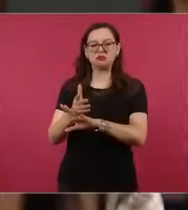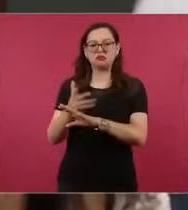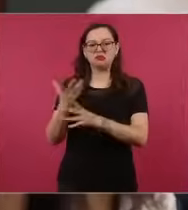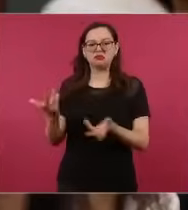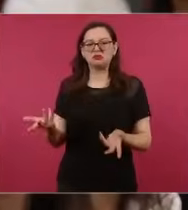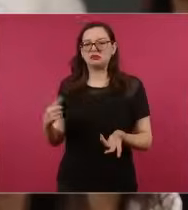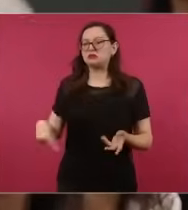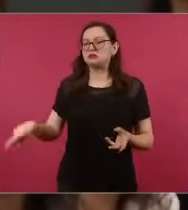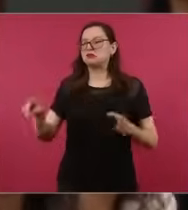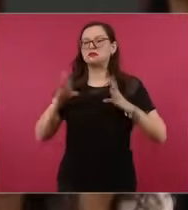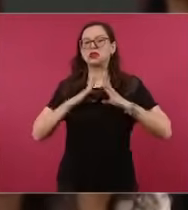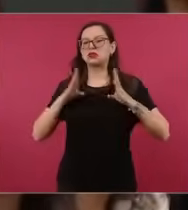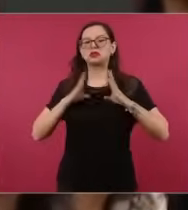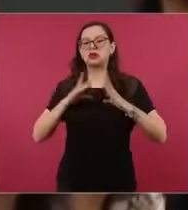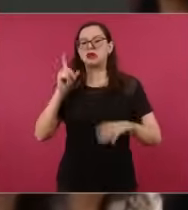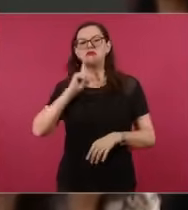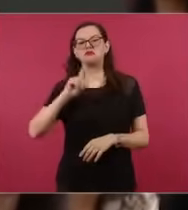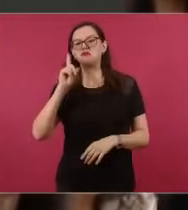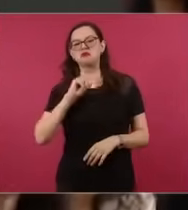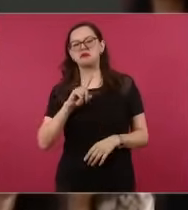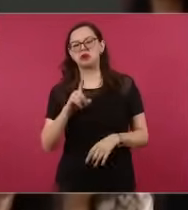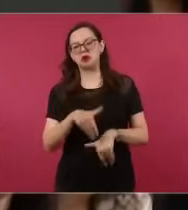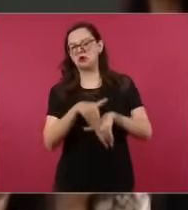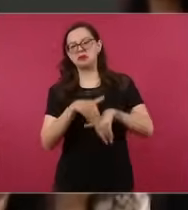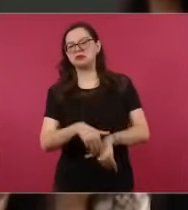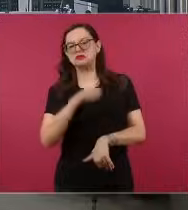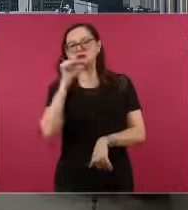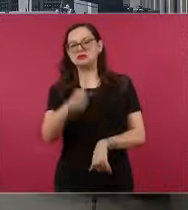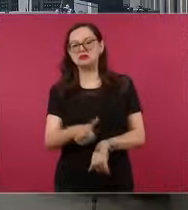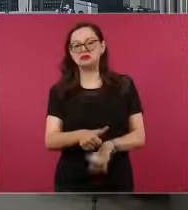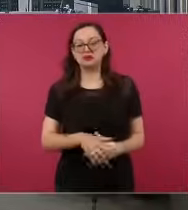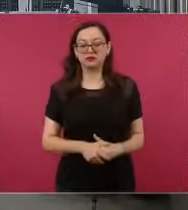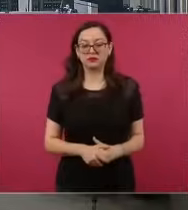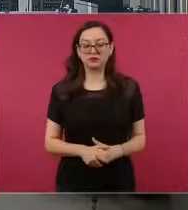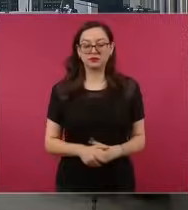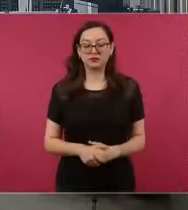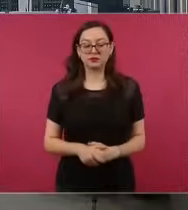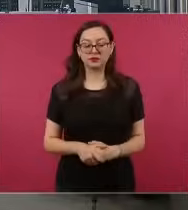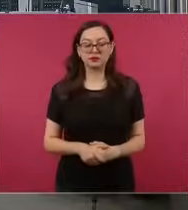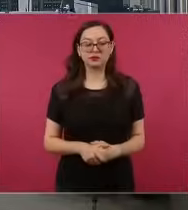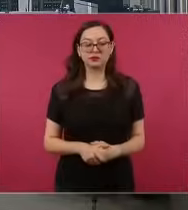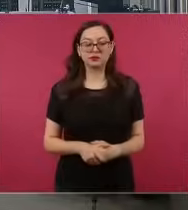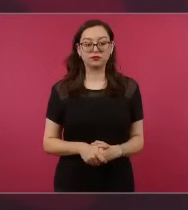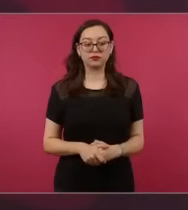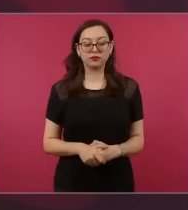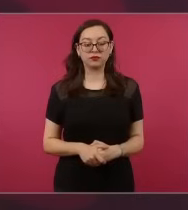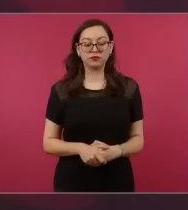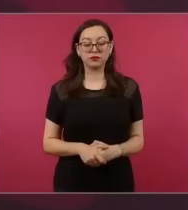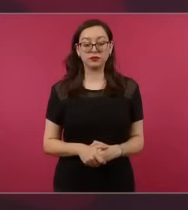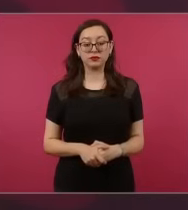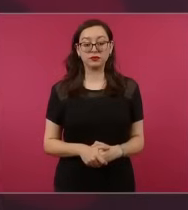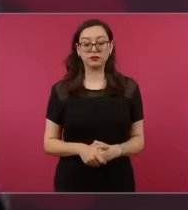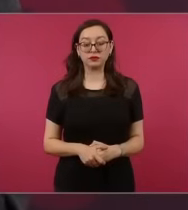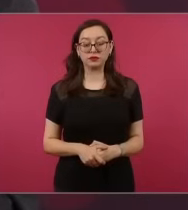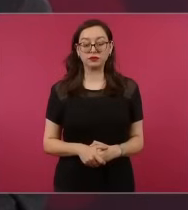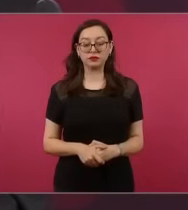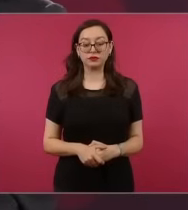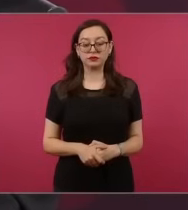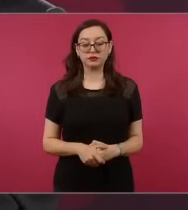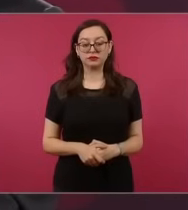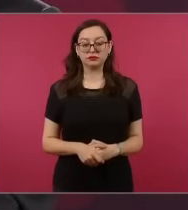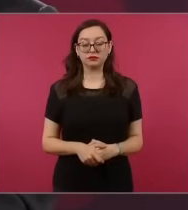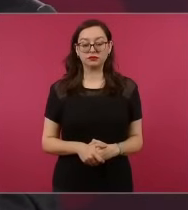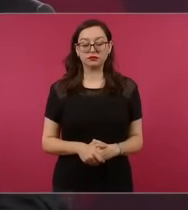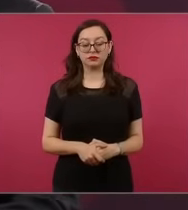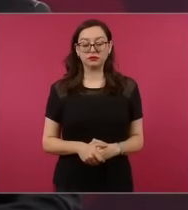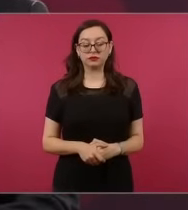no aceptan que una mujer lleve las riendas del país? Yo creo que lo primero, pues ellos